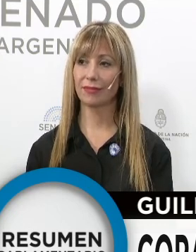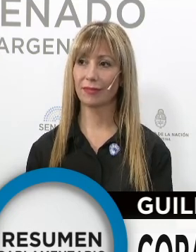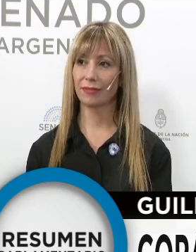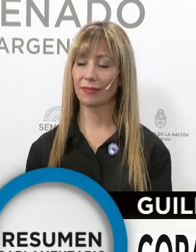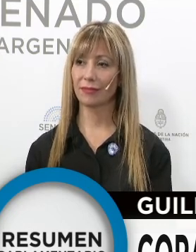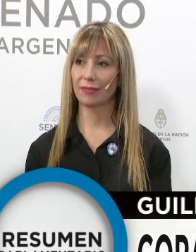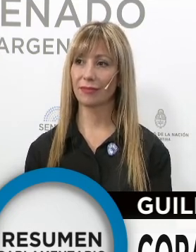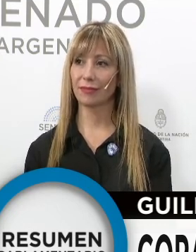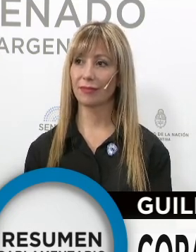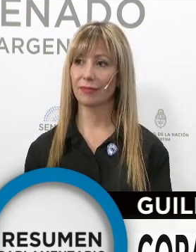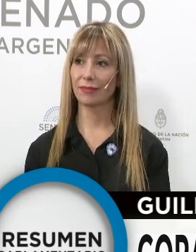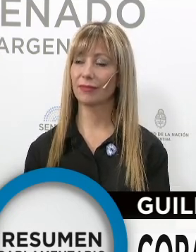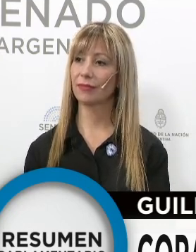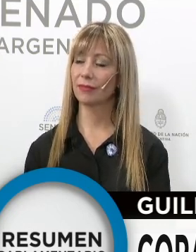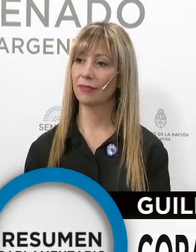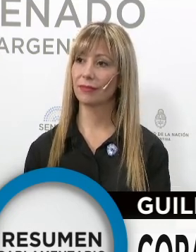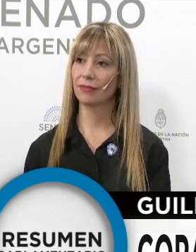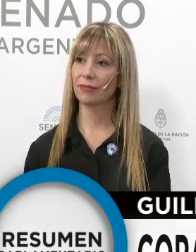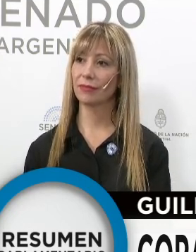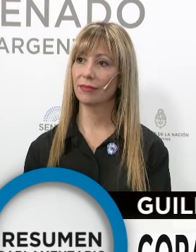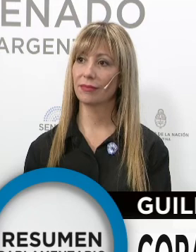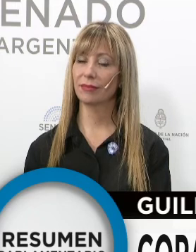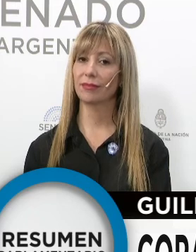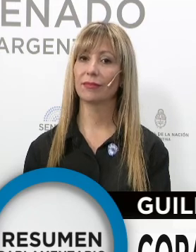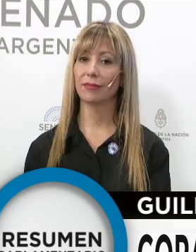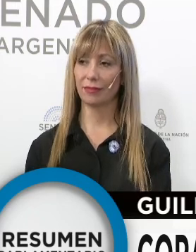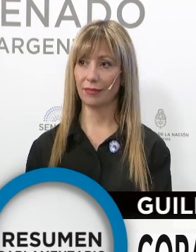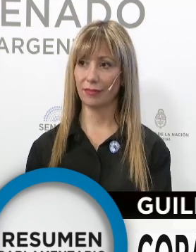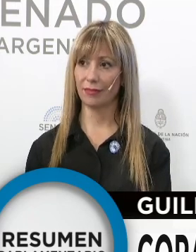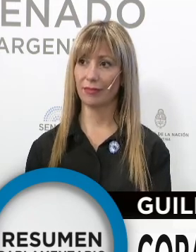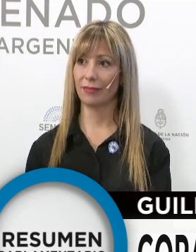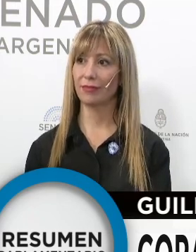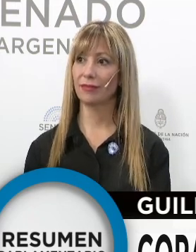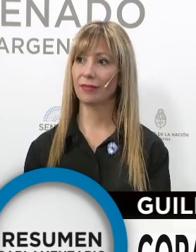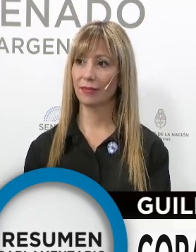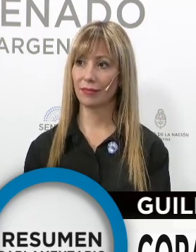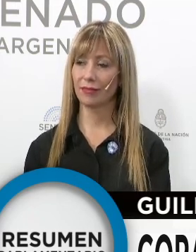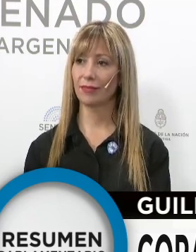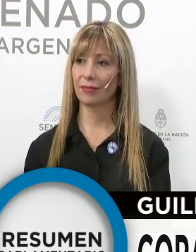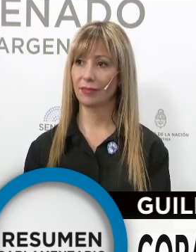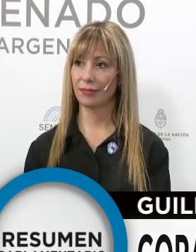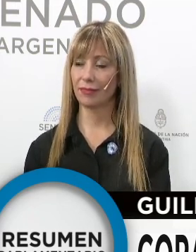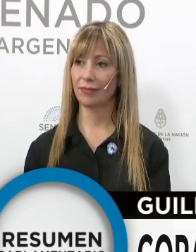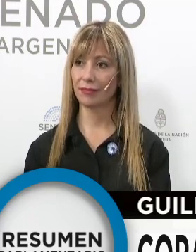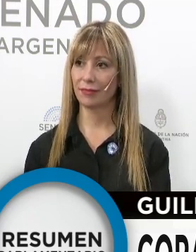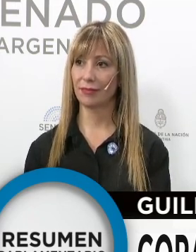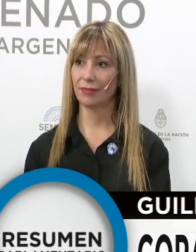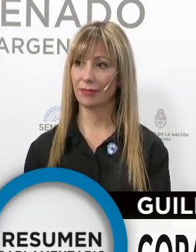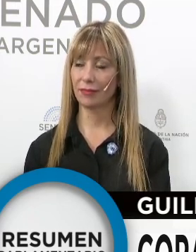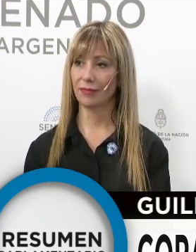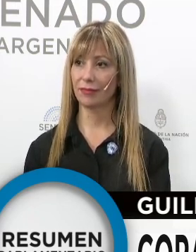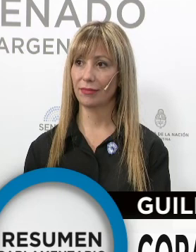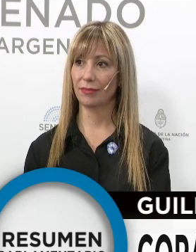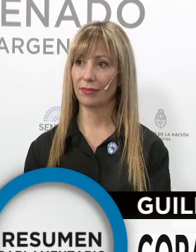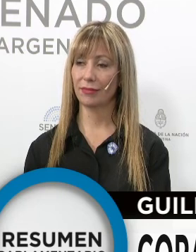como gobernador del interior, como jefe de gabinete, tiene que buscar esto que charlaba, buscar el diálogo, buscar